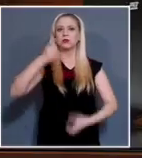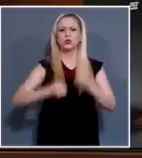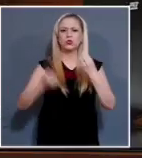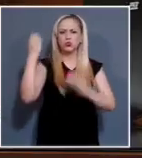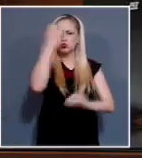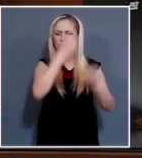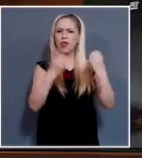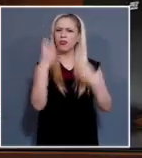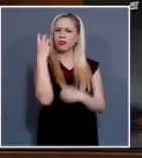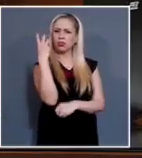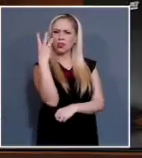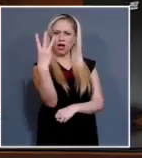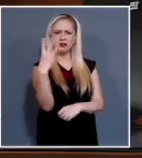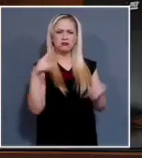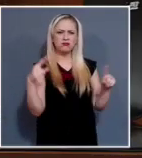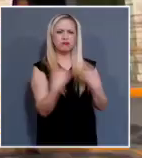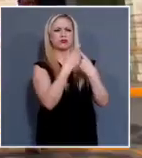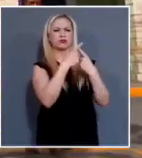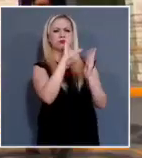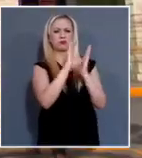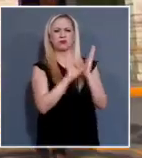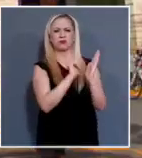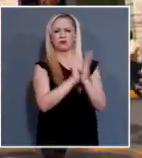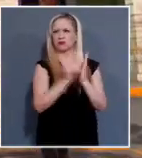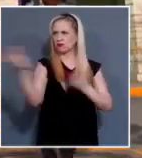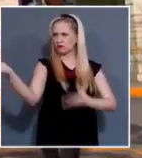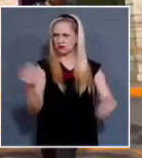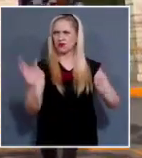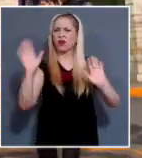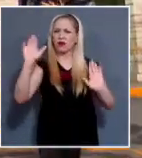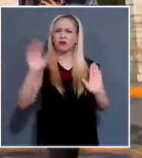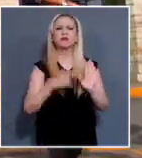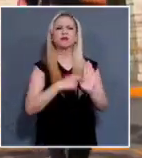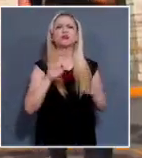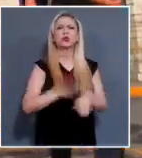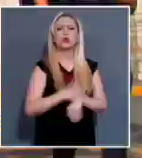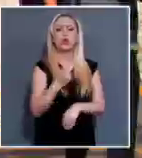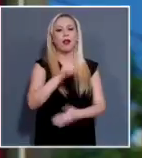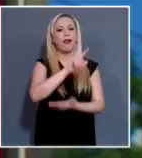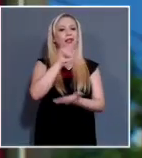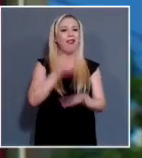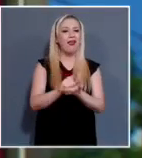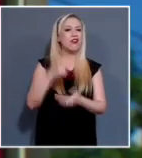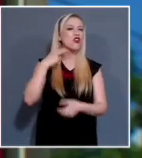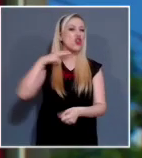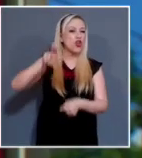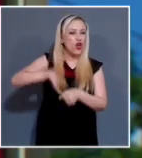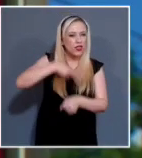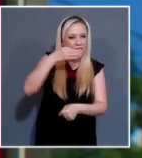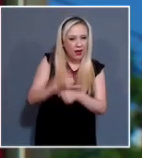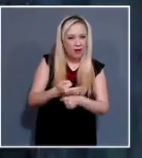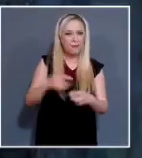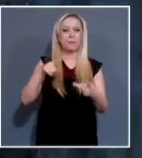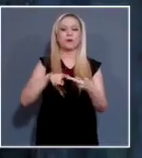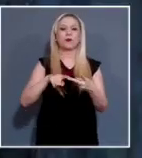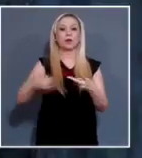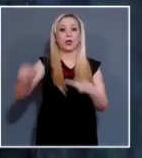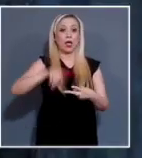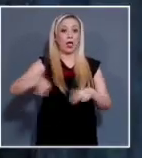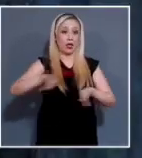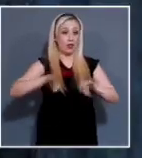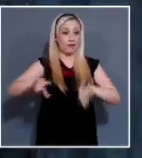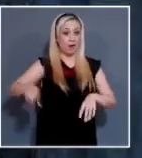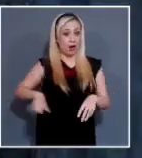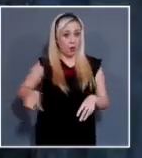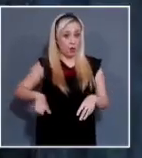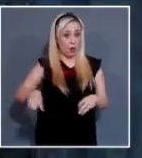de inconstitucionalidad en las que se piden invalidar disposiciones de las leyes del notariado, los trabajadores al servicio del Estado y los municipios,